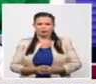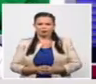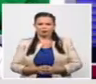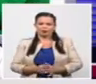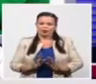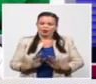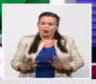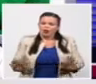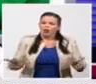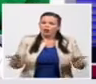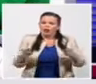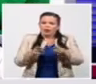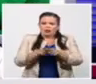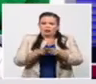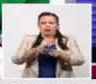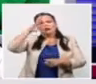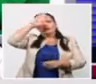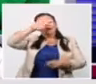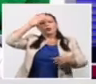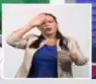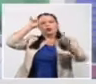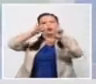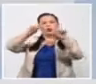en Cuba, de los